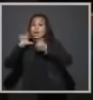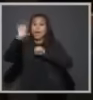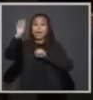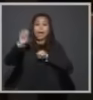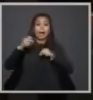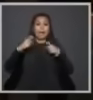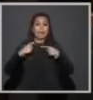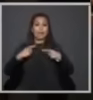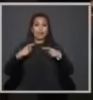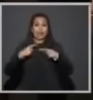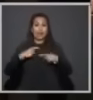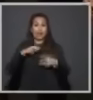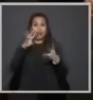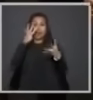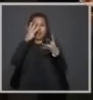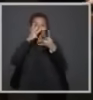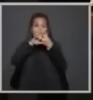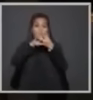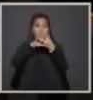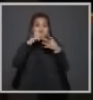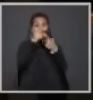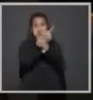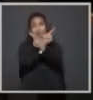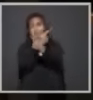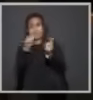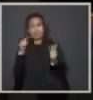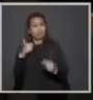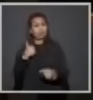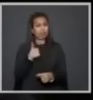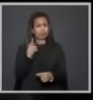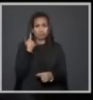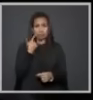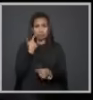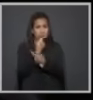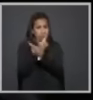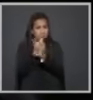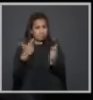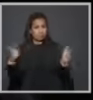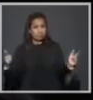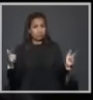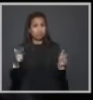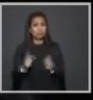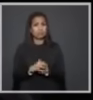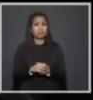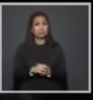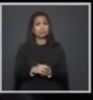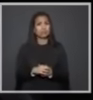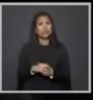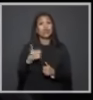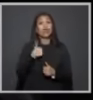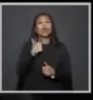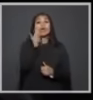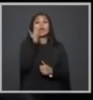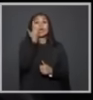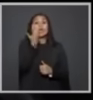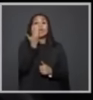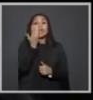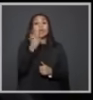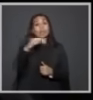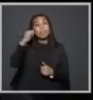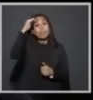cárcel, a los criminales de la cárcel. No, yo lo que quiero es que analicemos todas